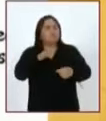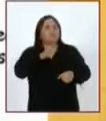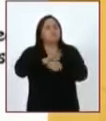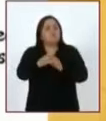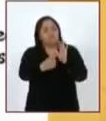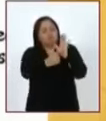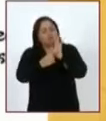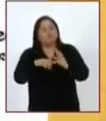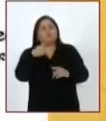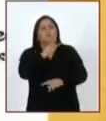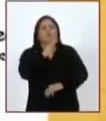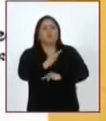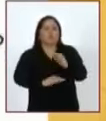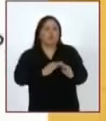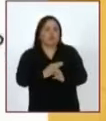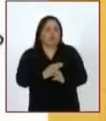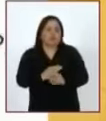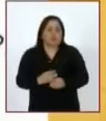su mundo.